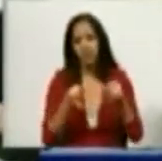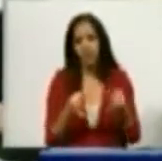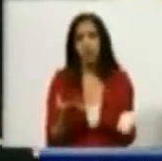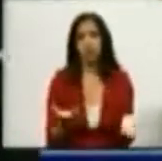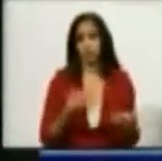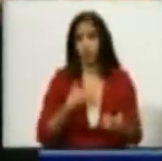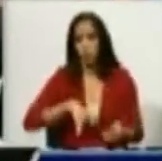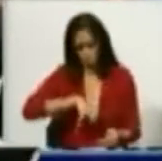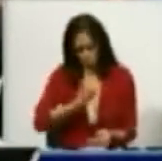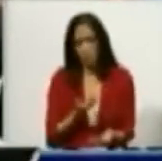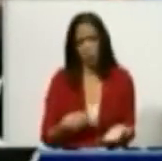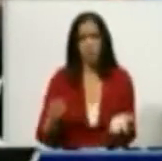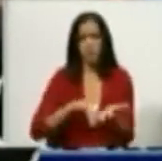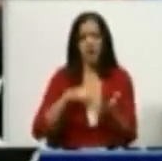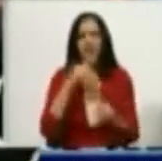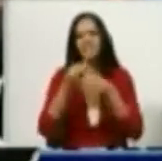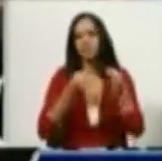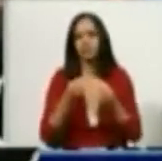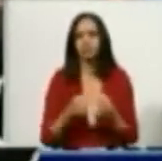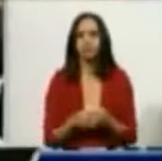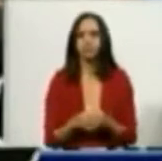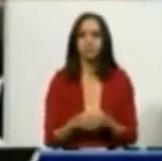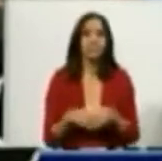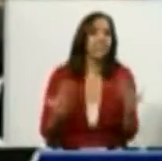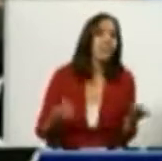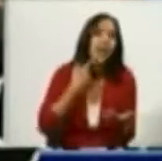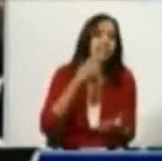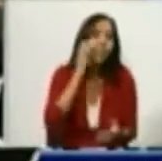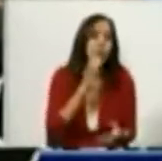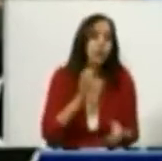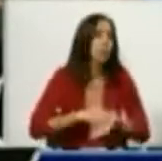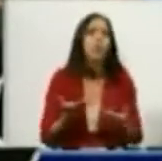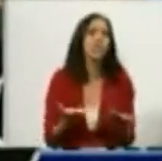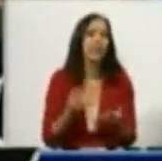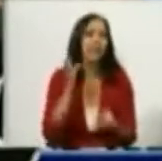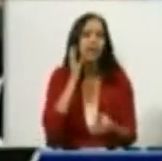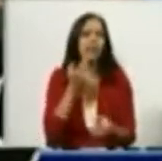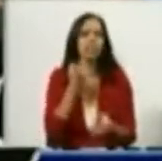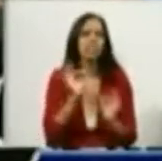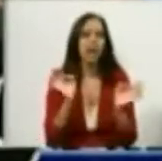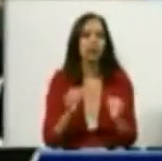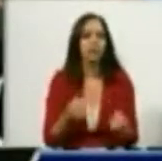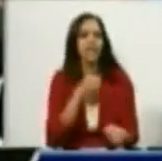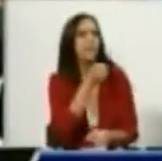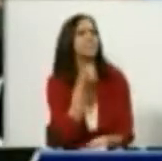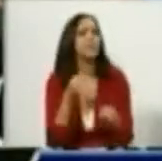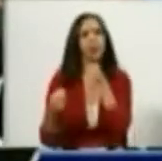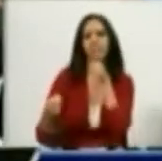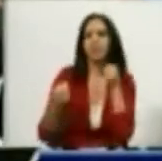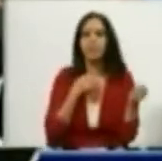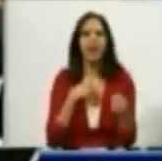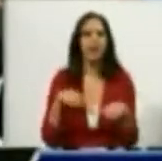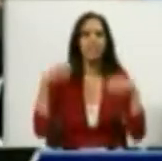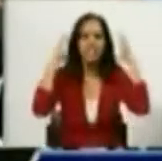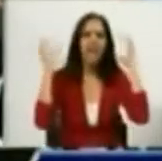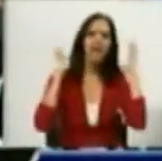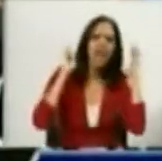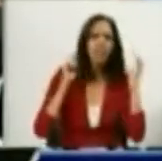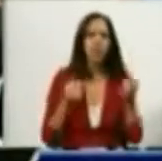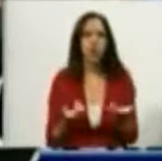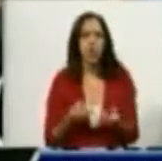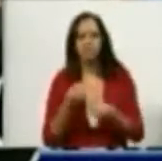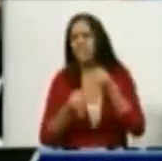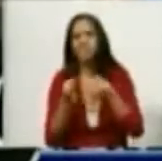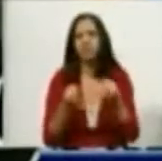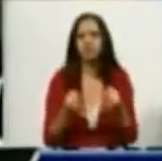entonces lo puedo volver a contar qué va a decir por qué no habla de eso que se la pasa declarando y tiene programa de radio y hace perico